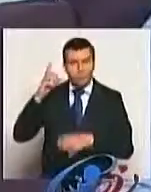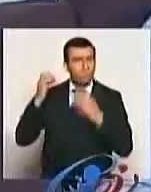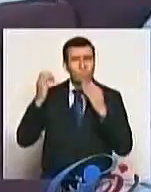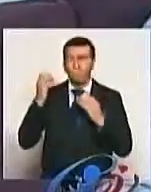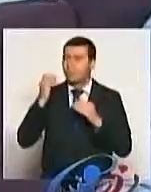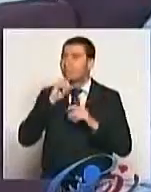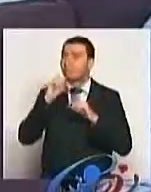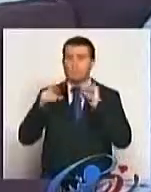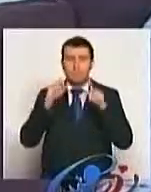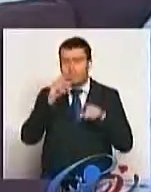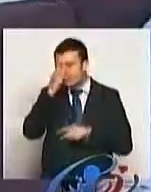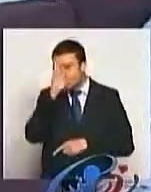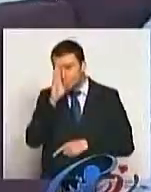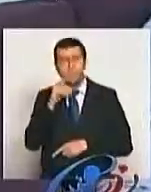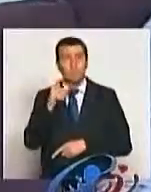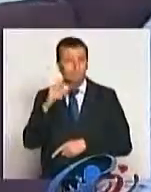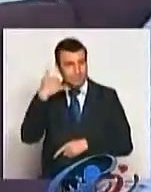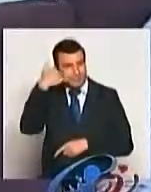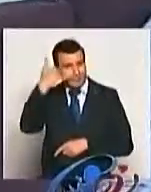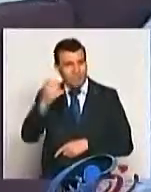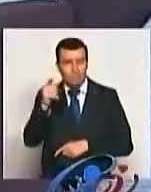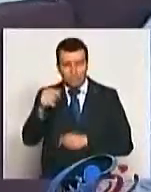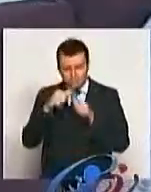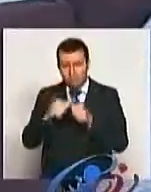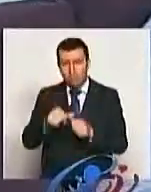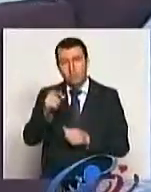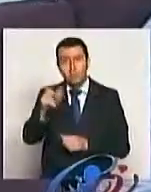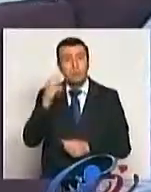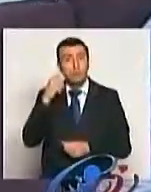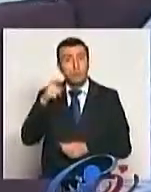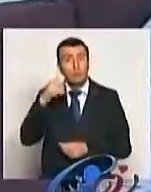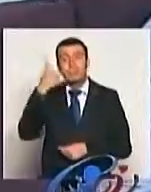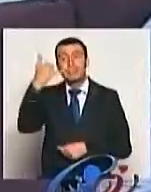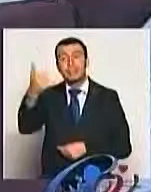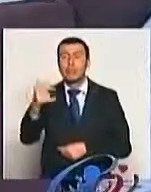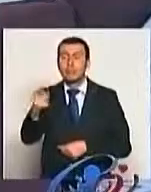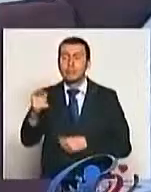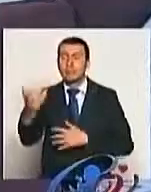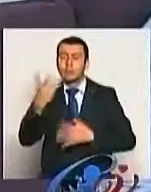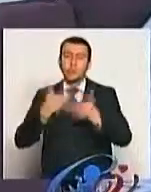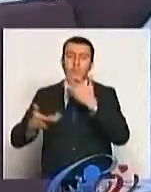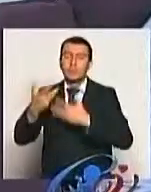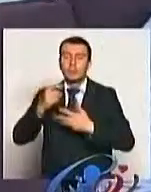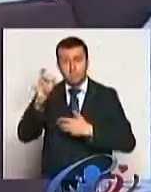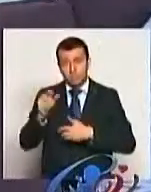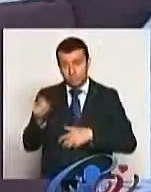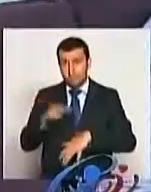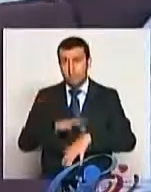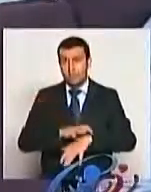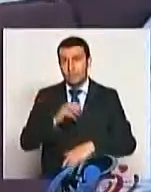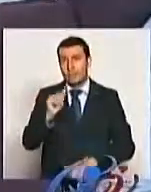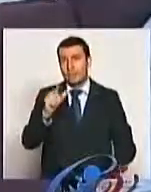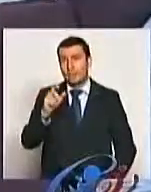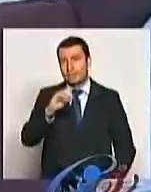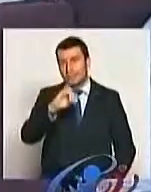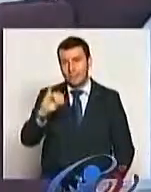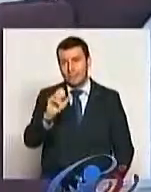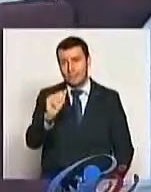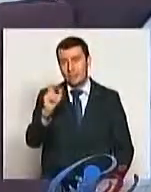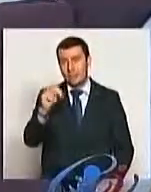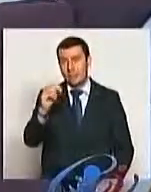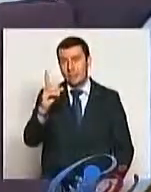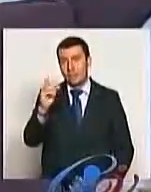a dar un teléfono fijo en Pereira para que ustedes puedan llamar a interactuar con el doctor Alejandro Mejía y las preguntas que ustedes